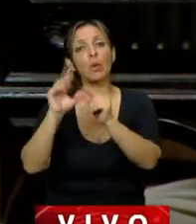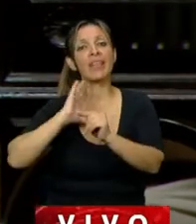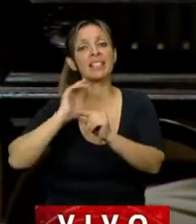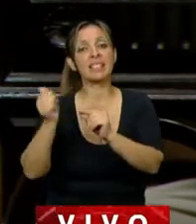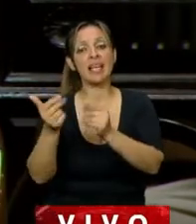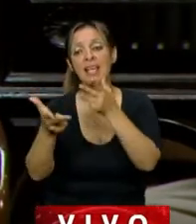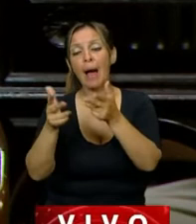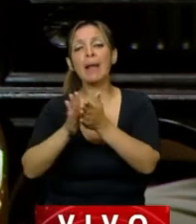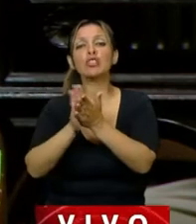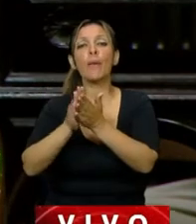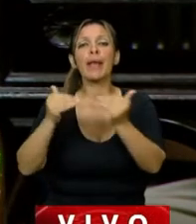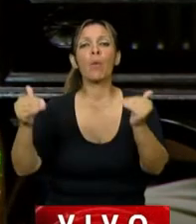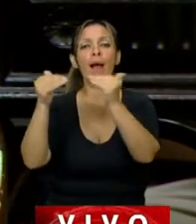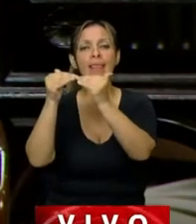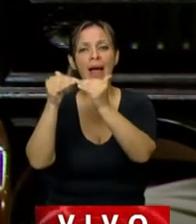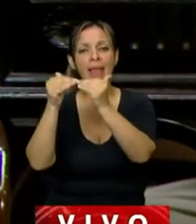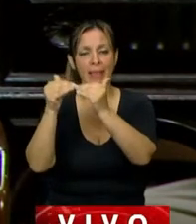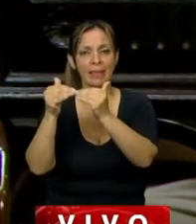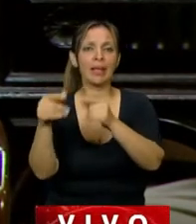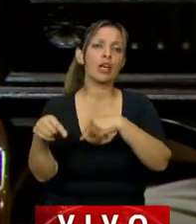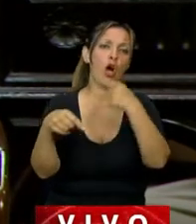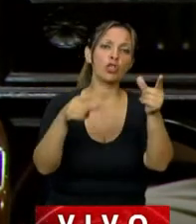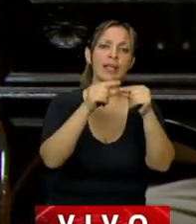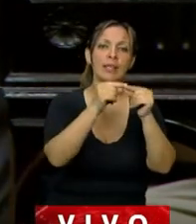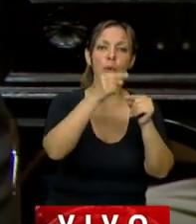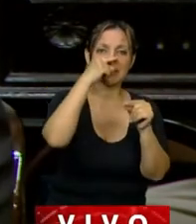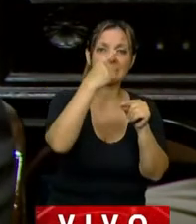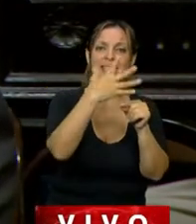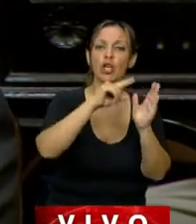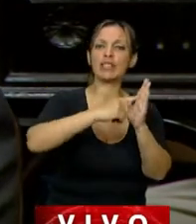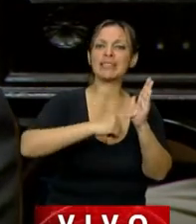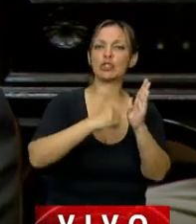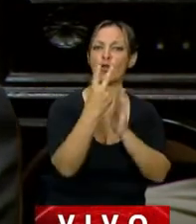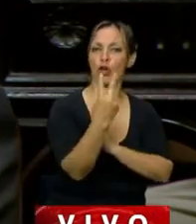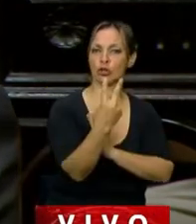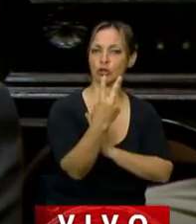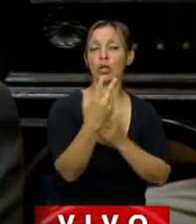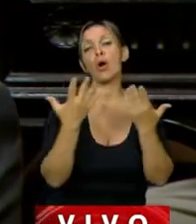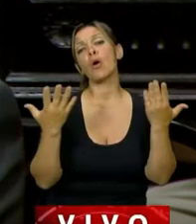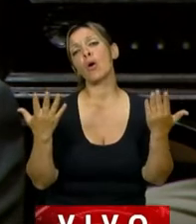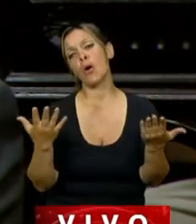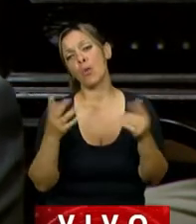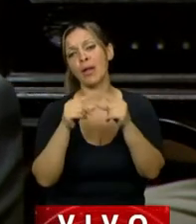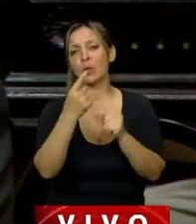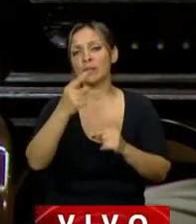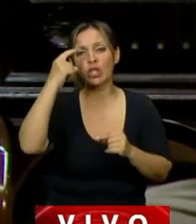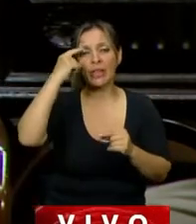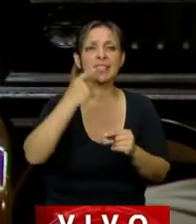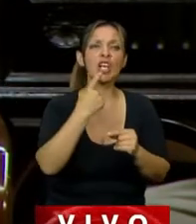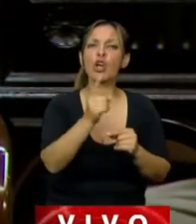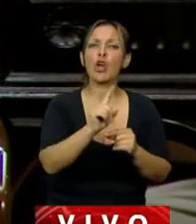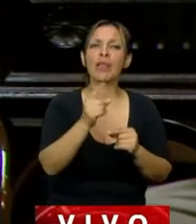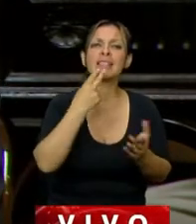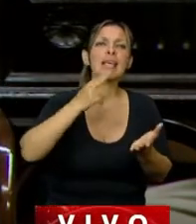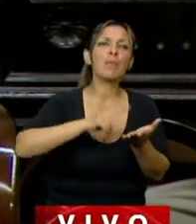como base de la tributación, con el 75, inciso 2. Claramente el artículo 110 no se refiere a que no paguen